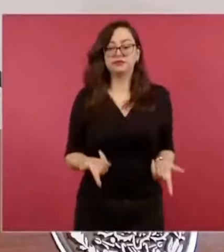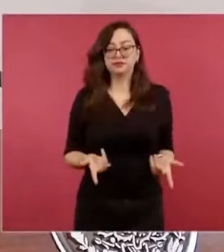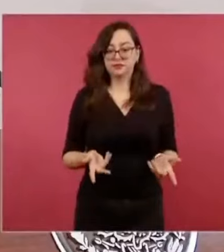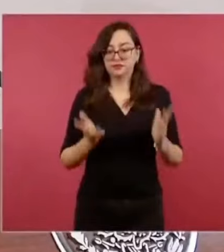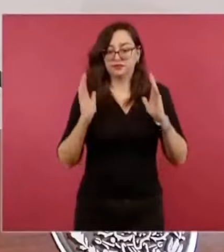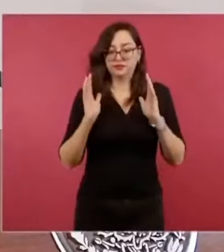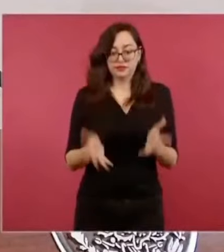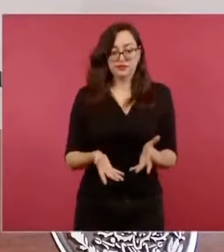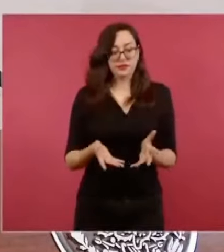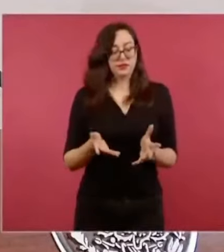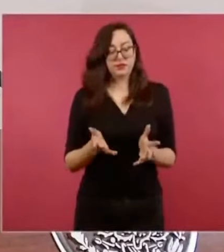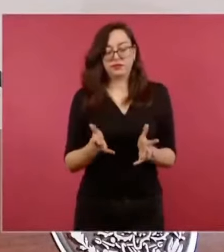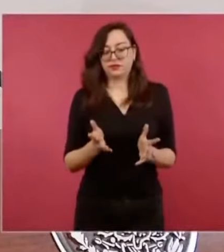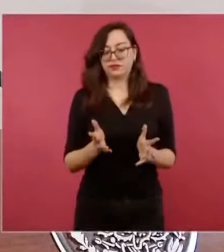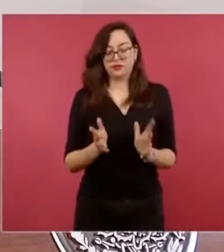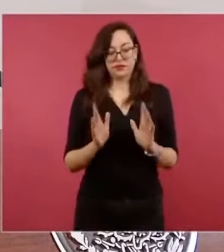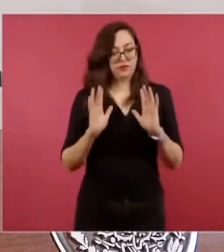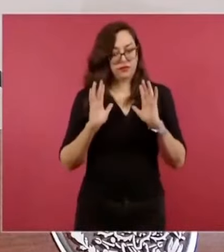mecanismo